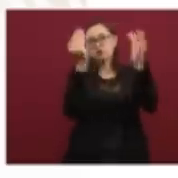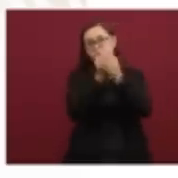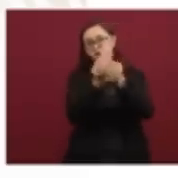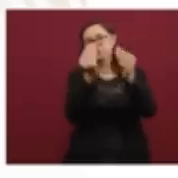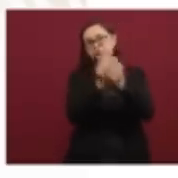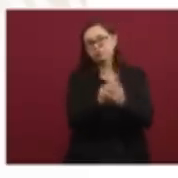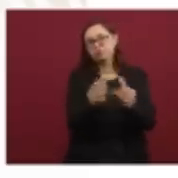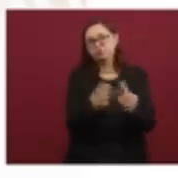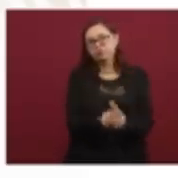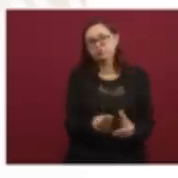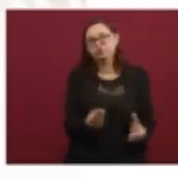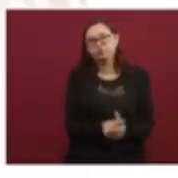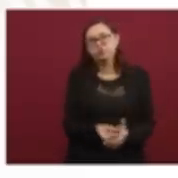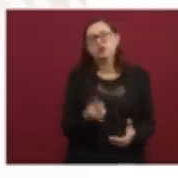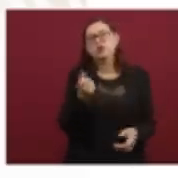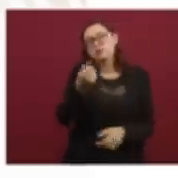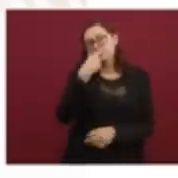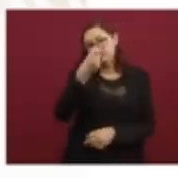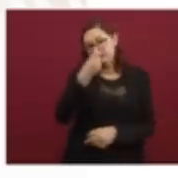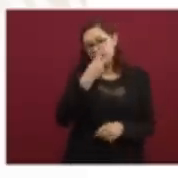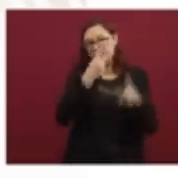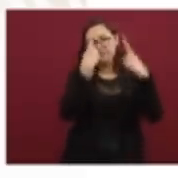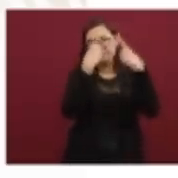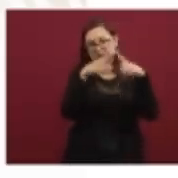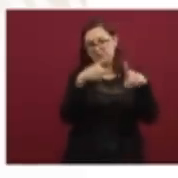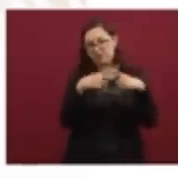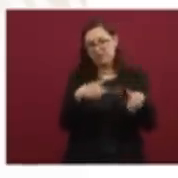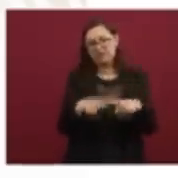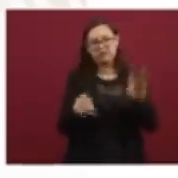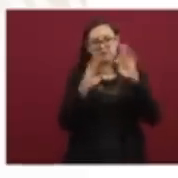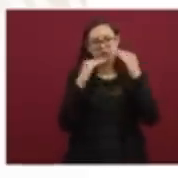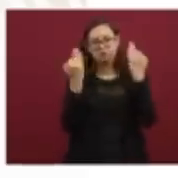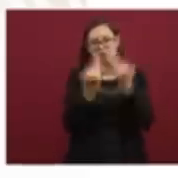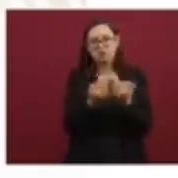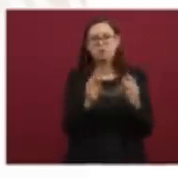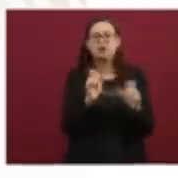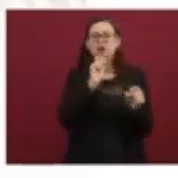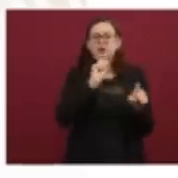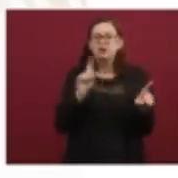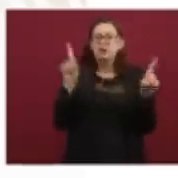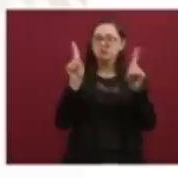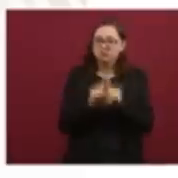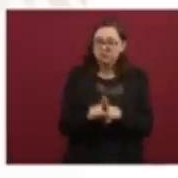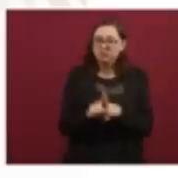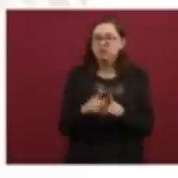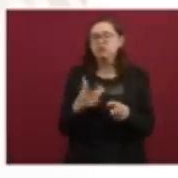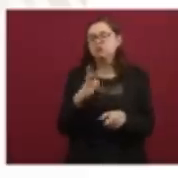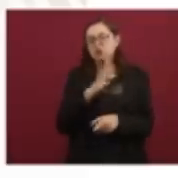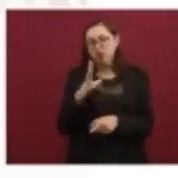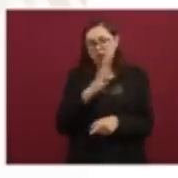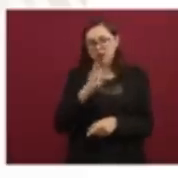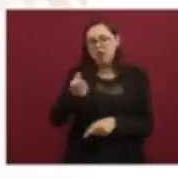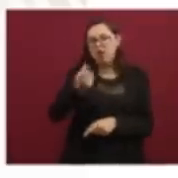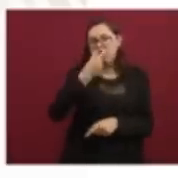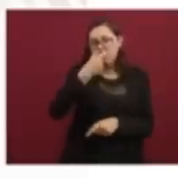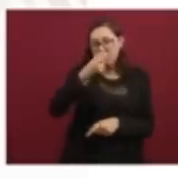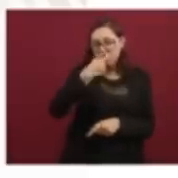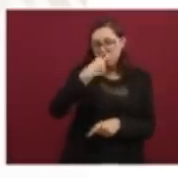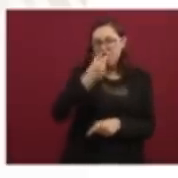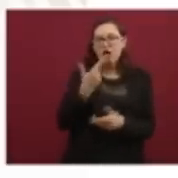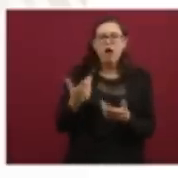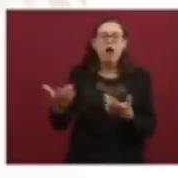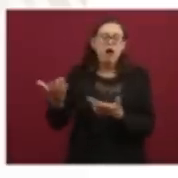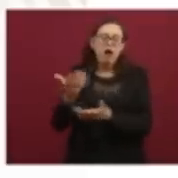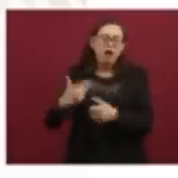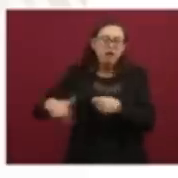de las que ya conocen, medicamentos en varias formas de presentación. Y lo acompañan medicamentos homeopáticos, otro libro, material